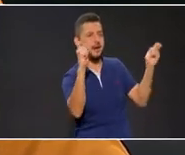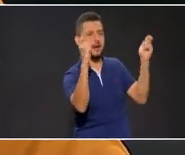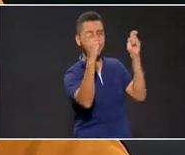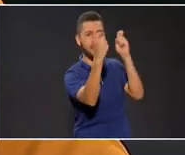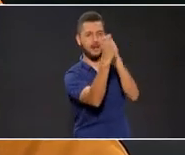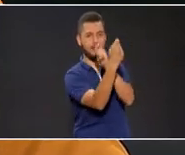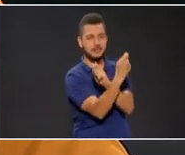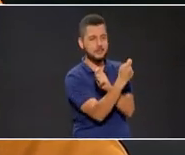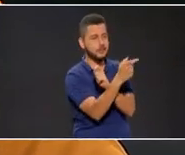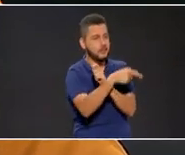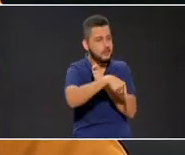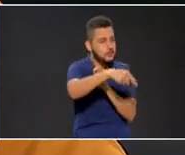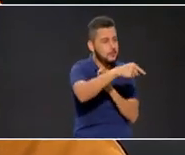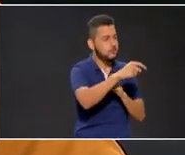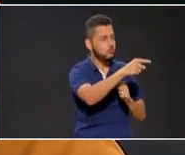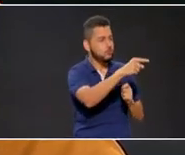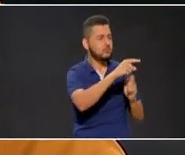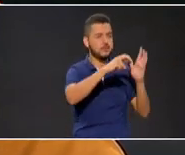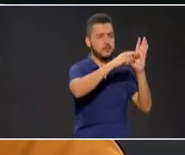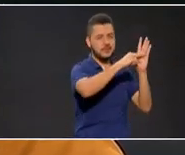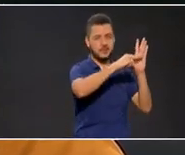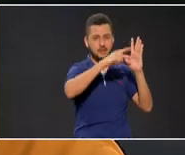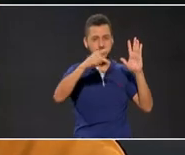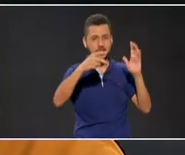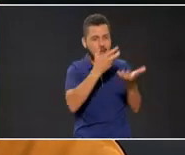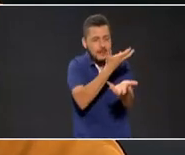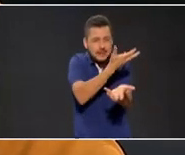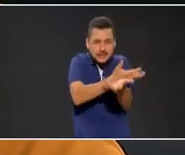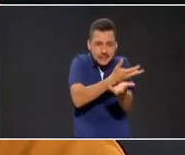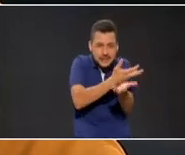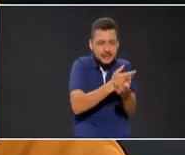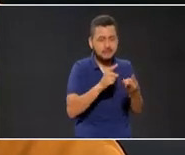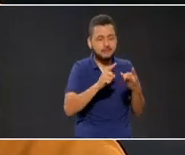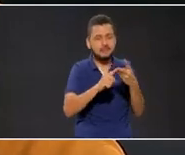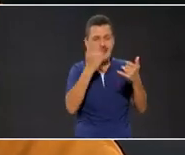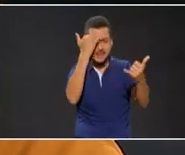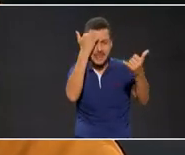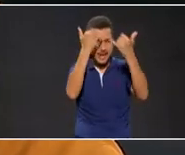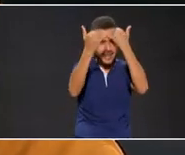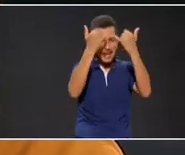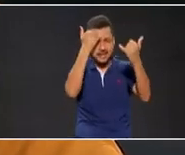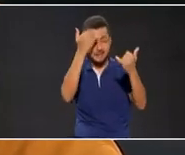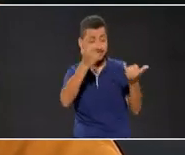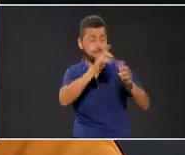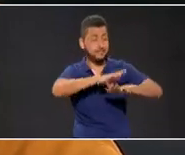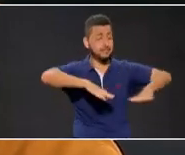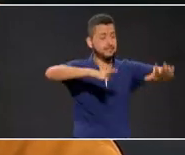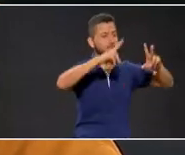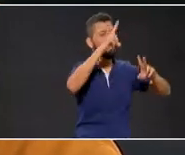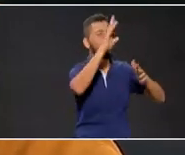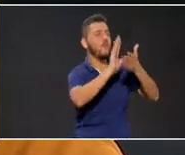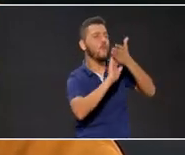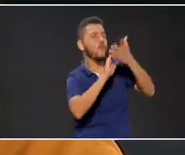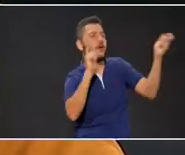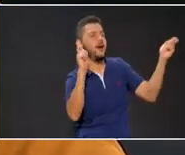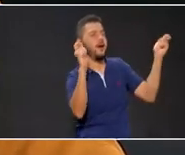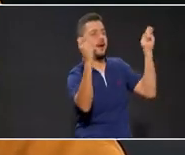con ciencia tecnología e innovación queremos hacer de medellín una ciudad sostenible